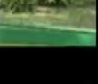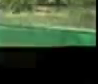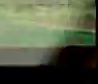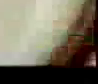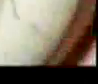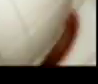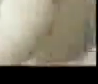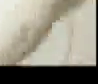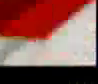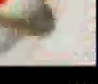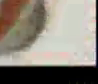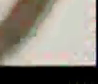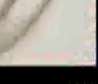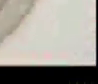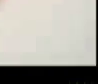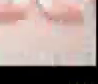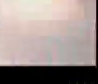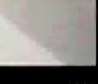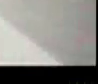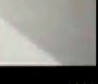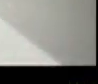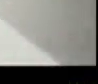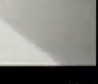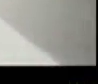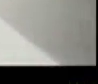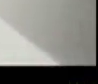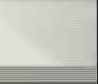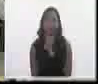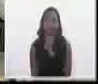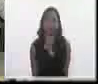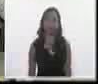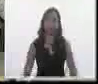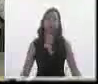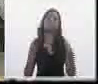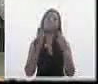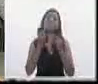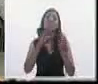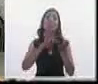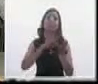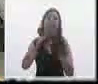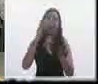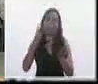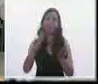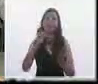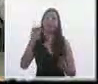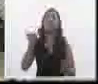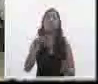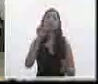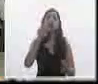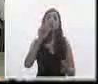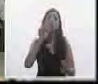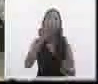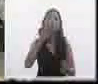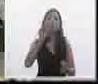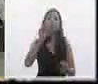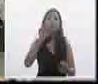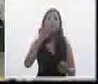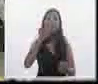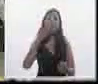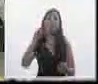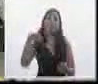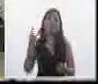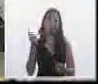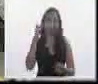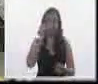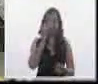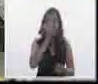amistades etc c7 democracia descemos las participaciones de Javier Silva él tiene una discapacidad visual es